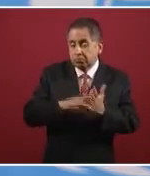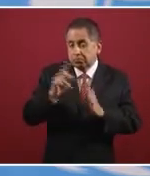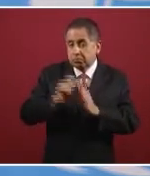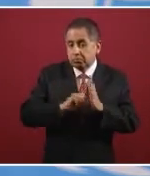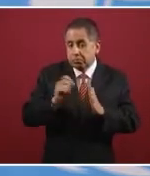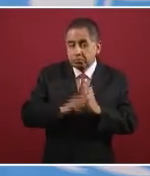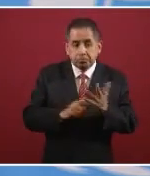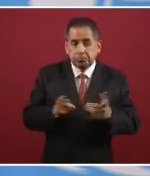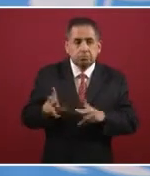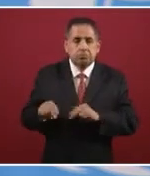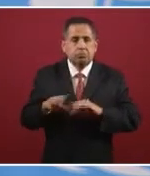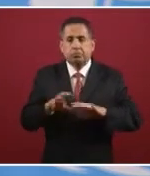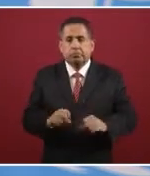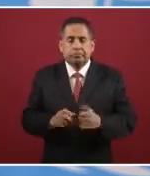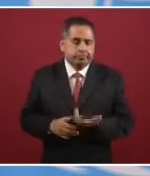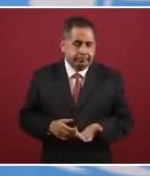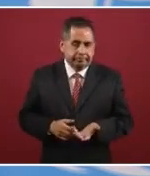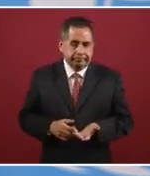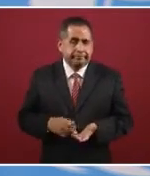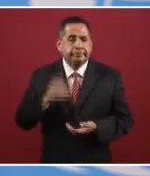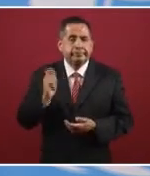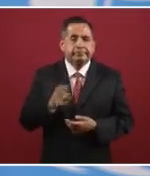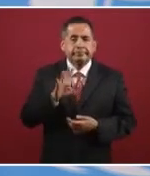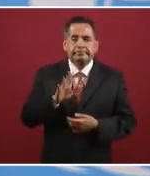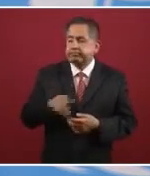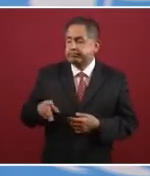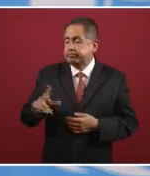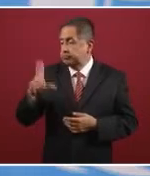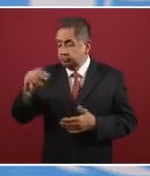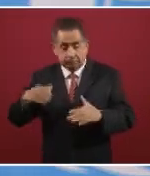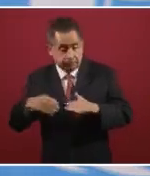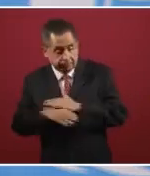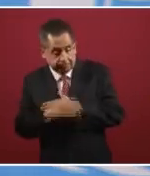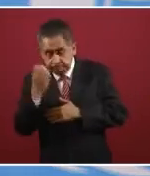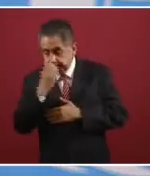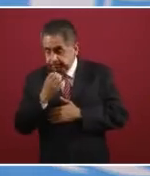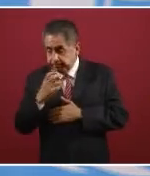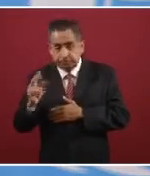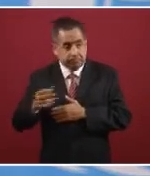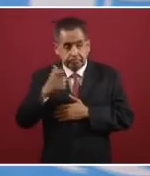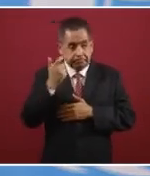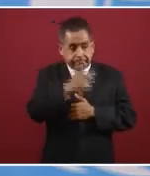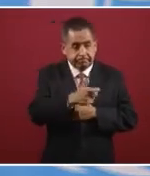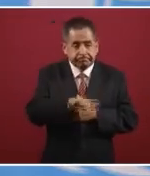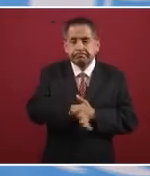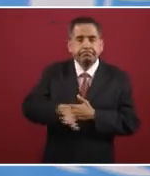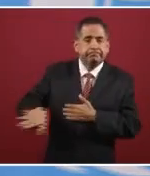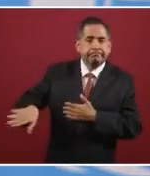Entonces se excluye a los jóvenes